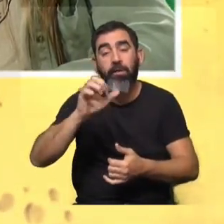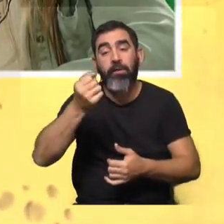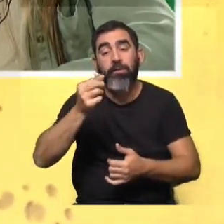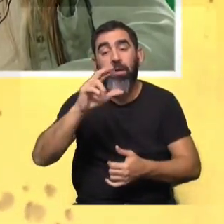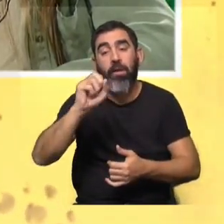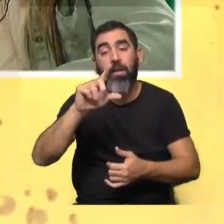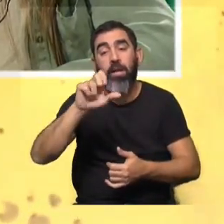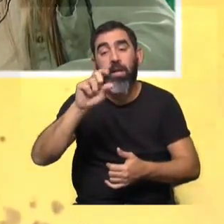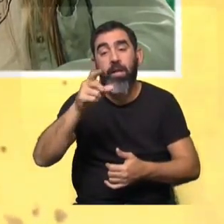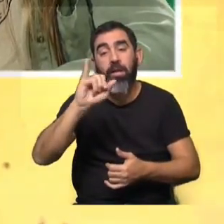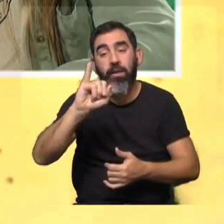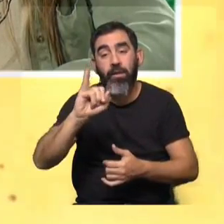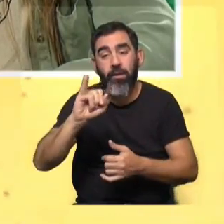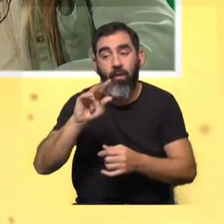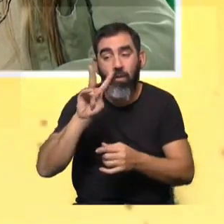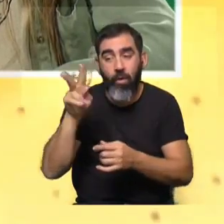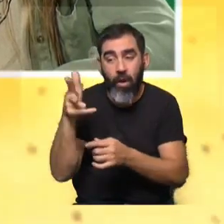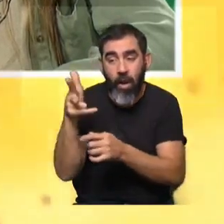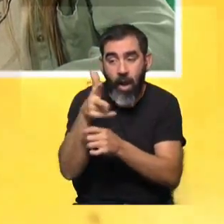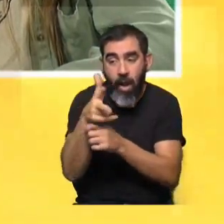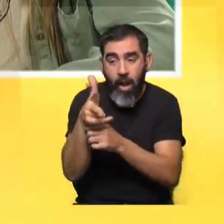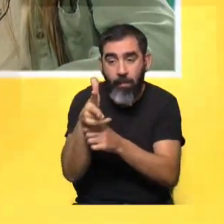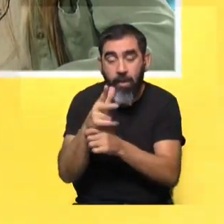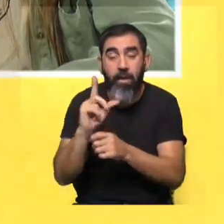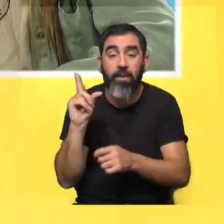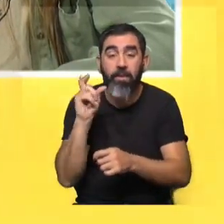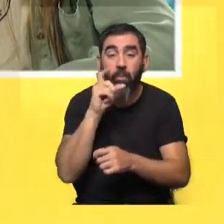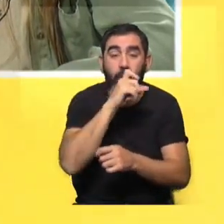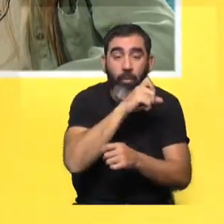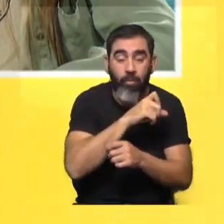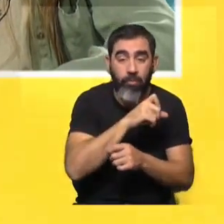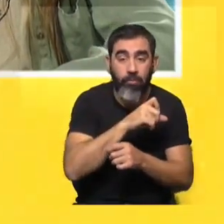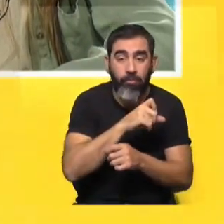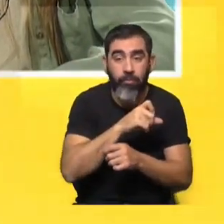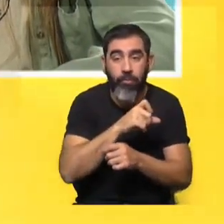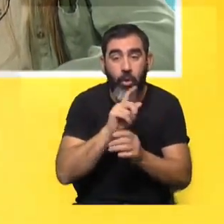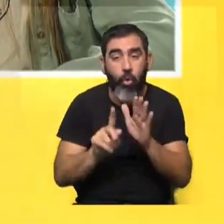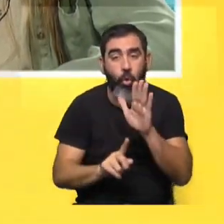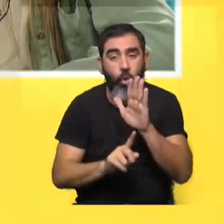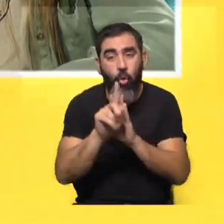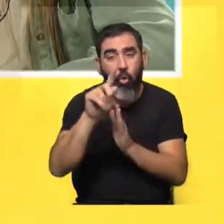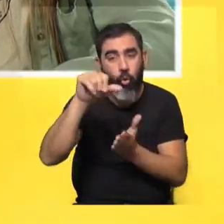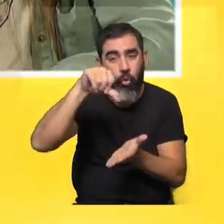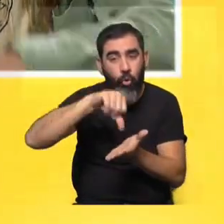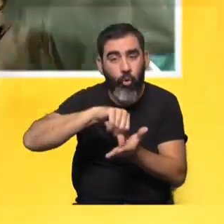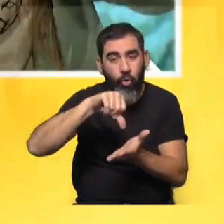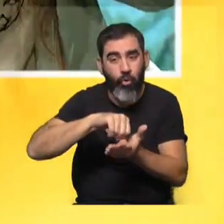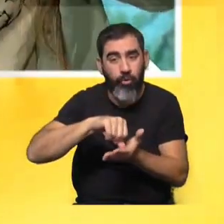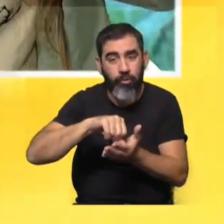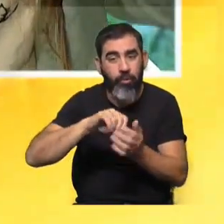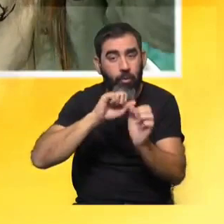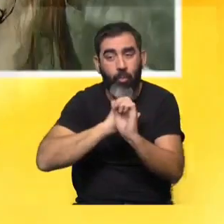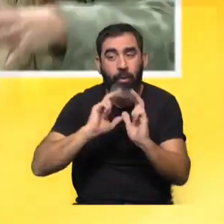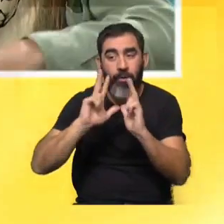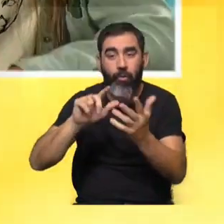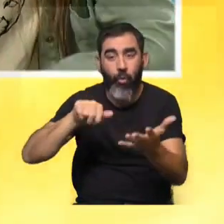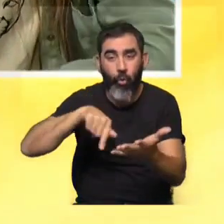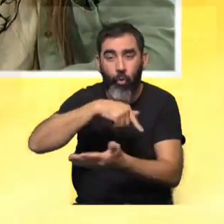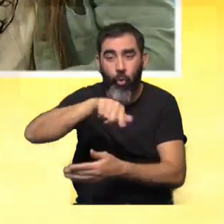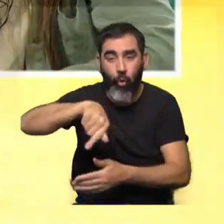monitoreando con cámaras trampas, tienen datos, En Tacuarembó, ¿no? es en el norte del país, Ah, bien, bien, bien. por